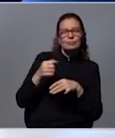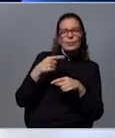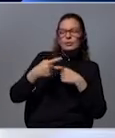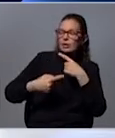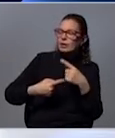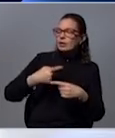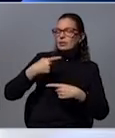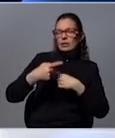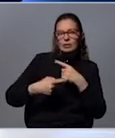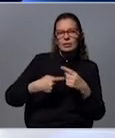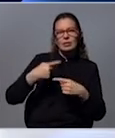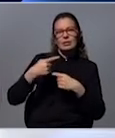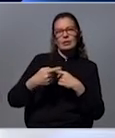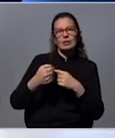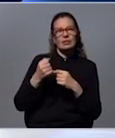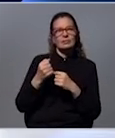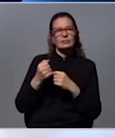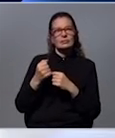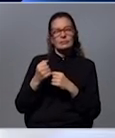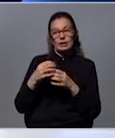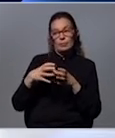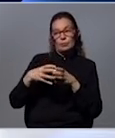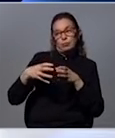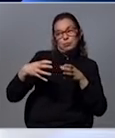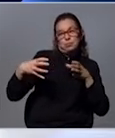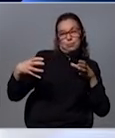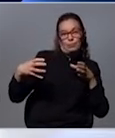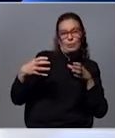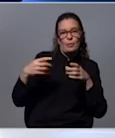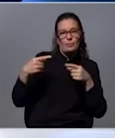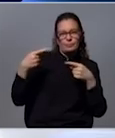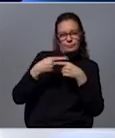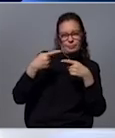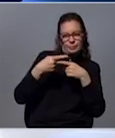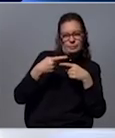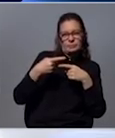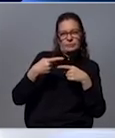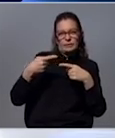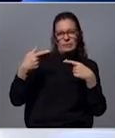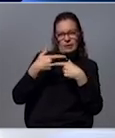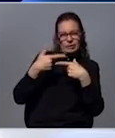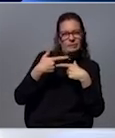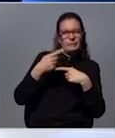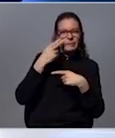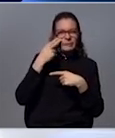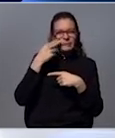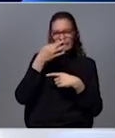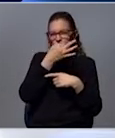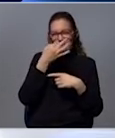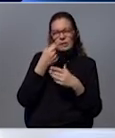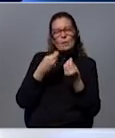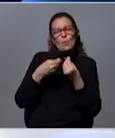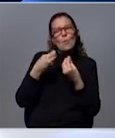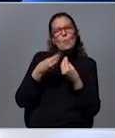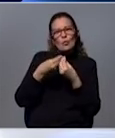en una escalada primero del gran financiamiento las mafias así que pelean por sus territorios y se matan por sus territorios porque hay mucho dinero